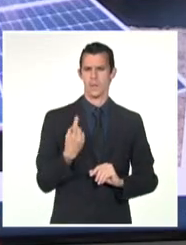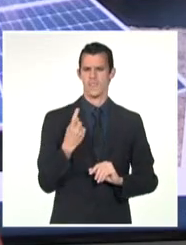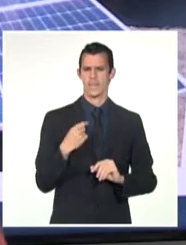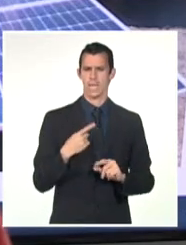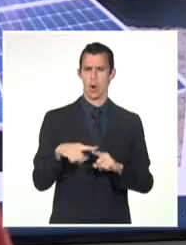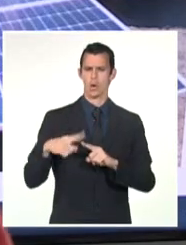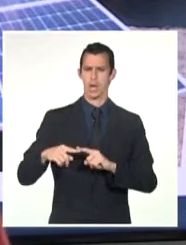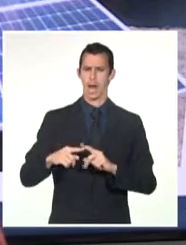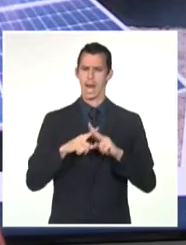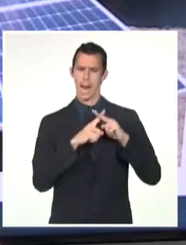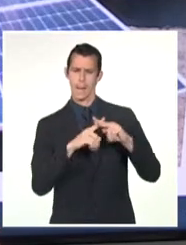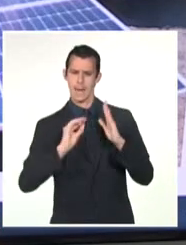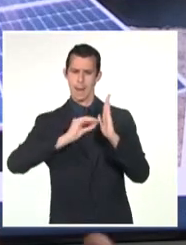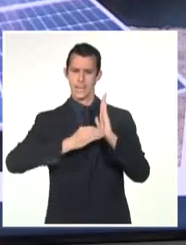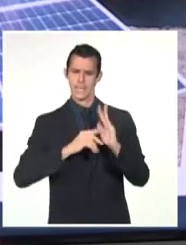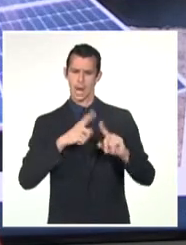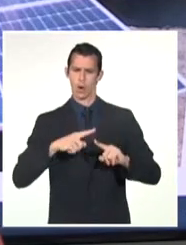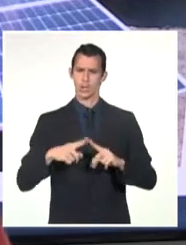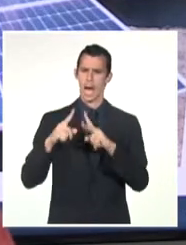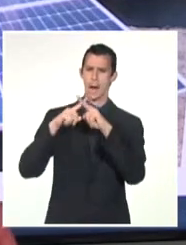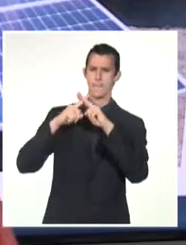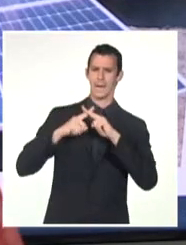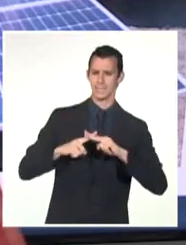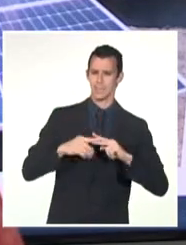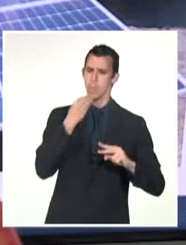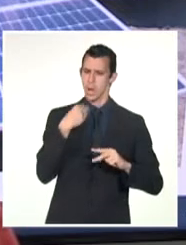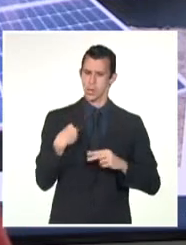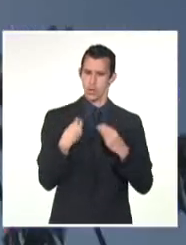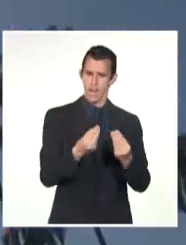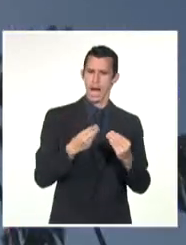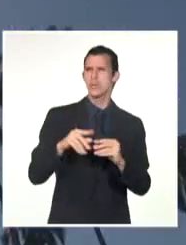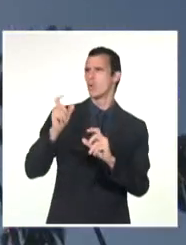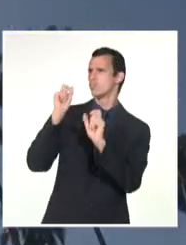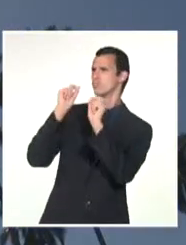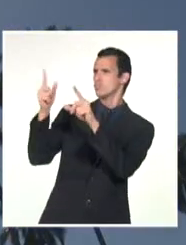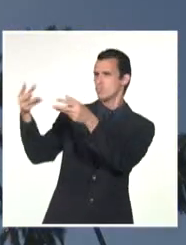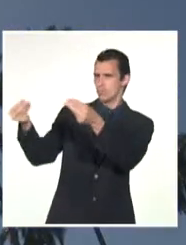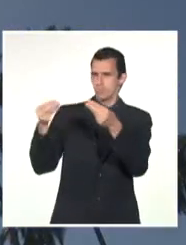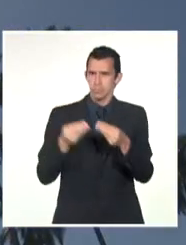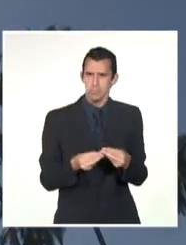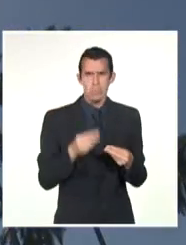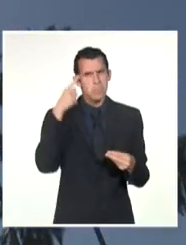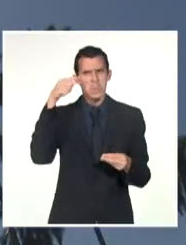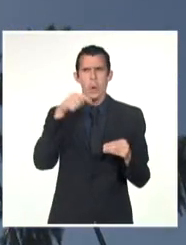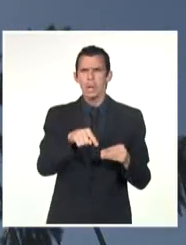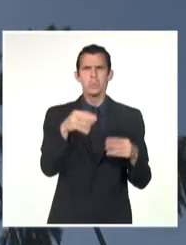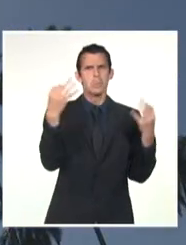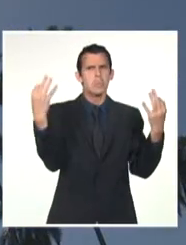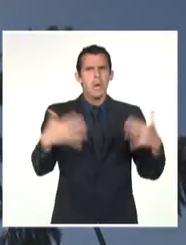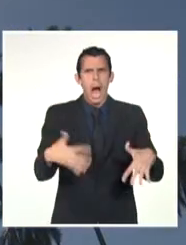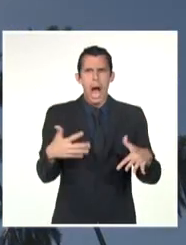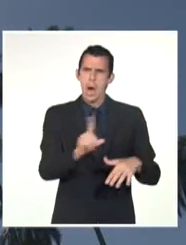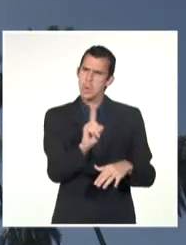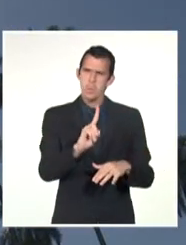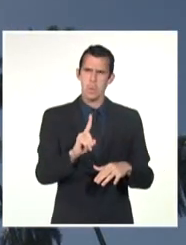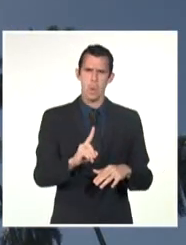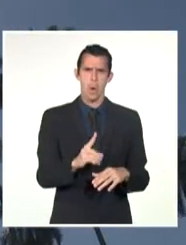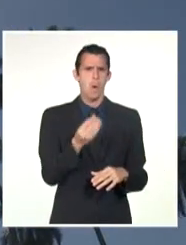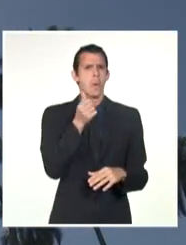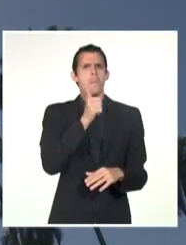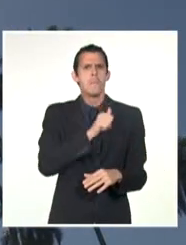con una tecnología duradera y que desde el punto de vista de mantenimiento son bastante factibles. Este proyecto en su primera etapa ha